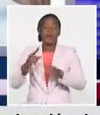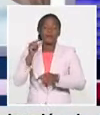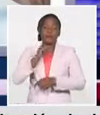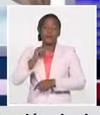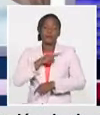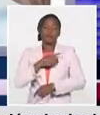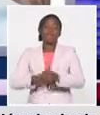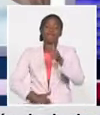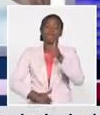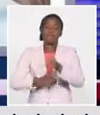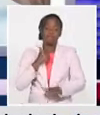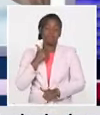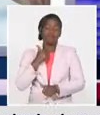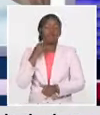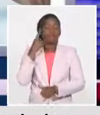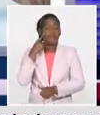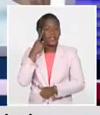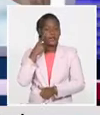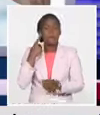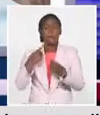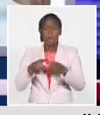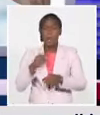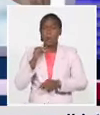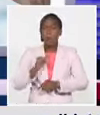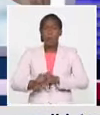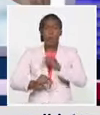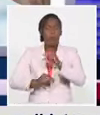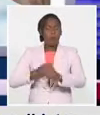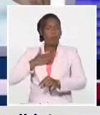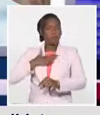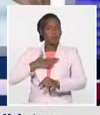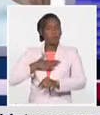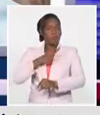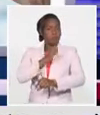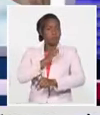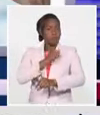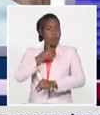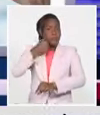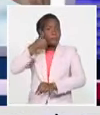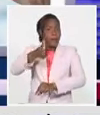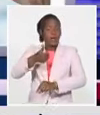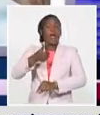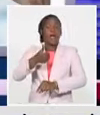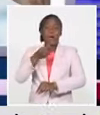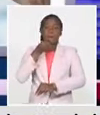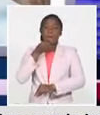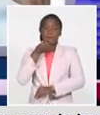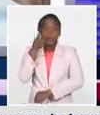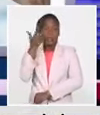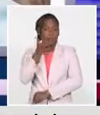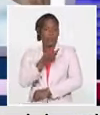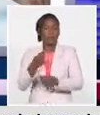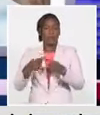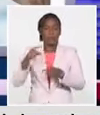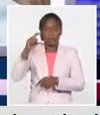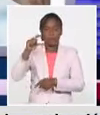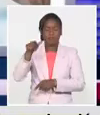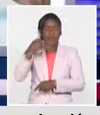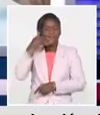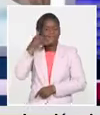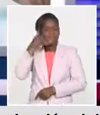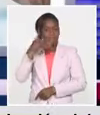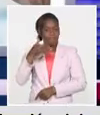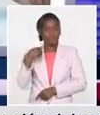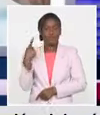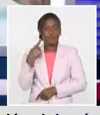las cosas que más se está viendo. Pero sí quiero recalcar que hasta este momento se ha demostrado que la vacuna es segura, es decir, a partir de las evaluaciones que